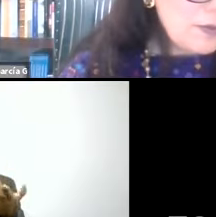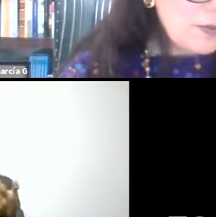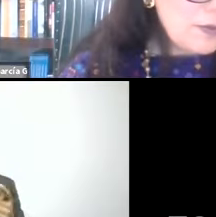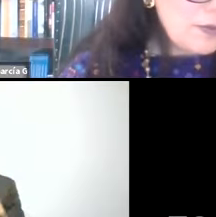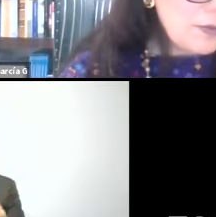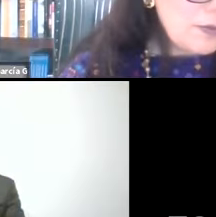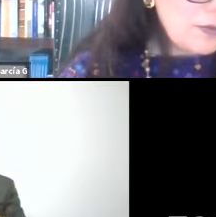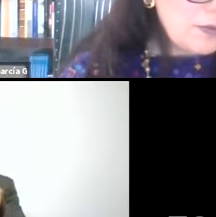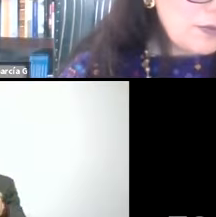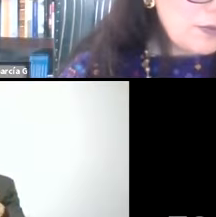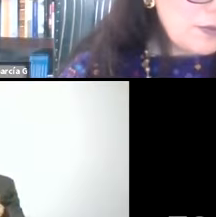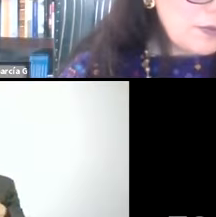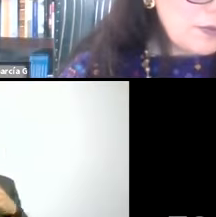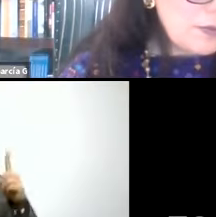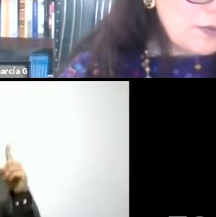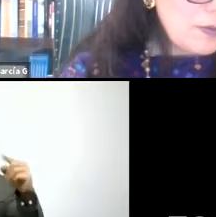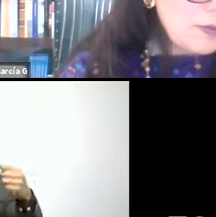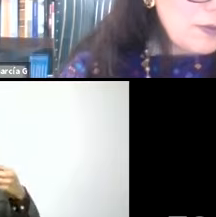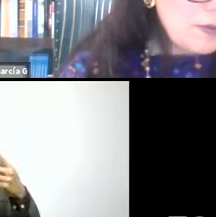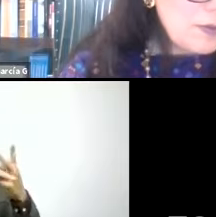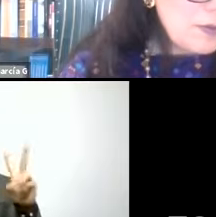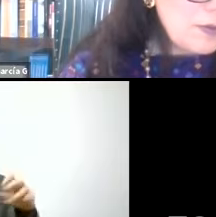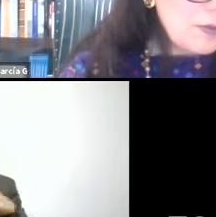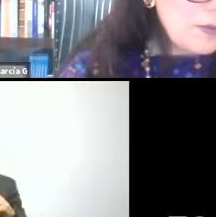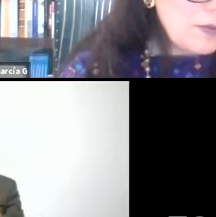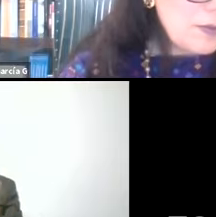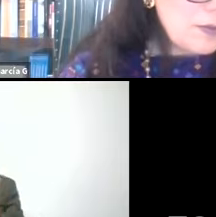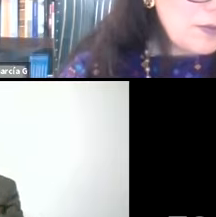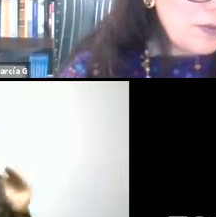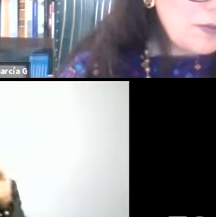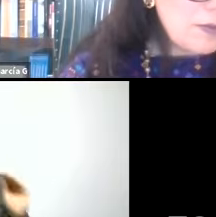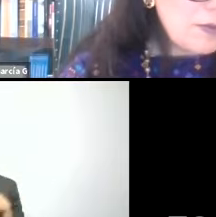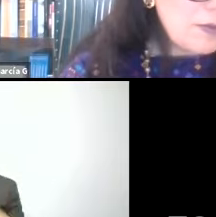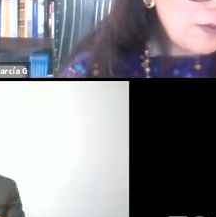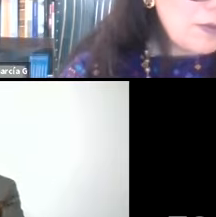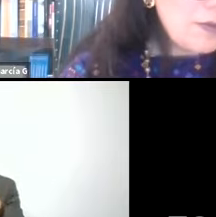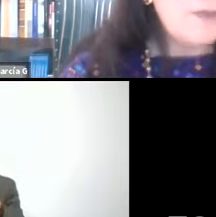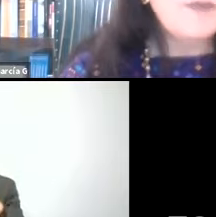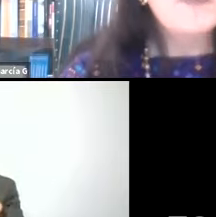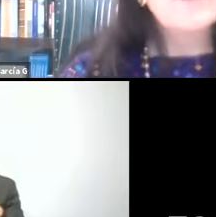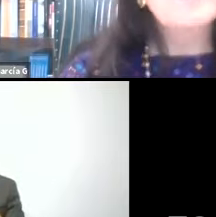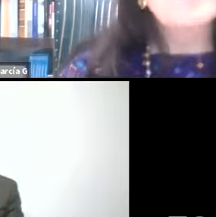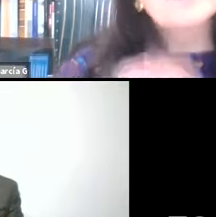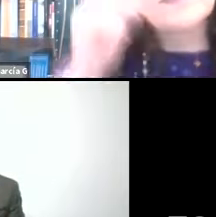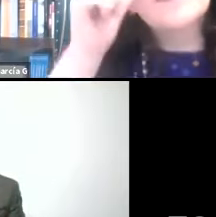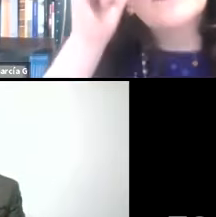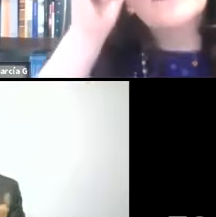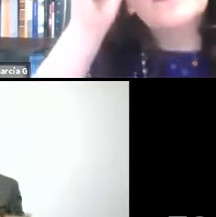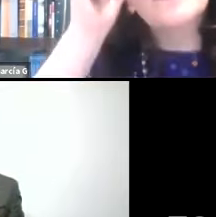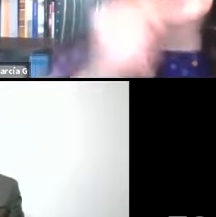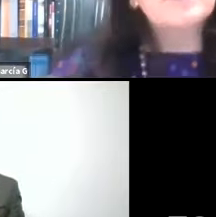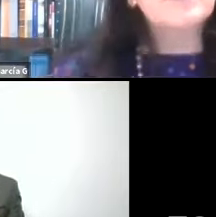vengan. Sin duda, creo que pues